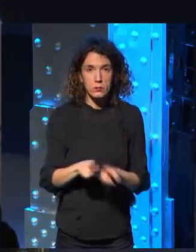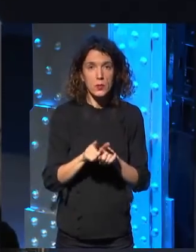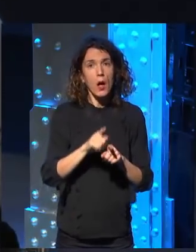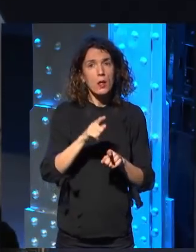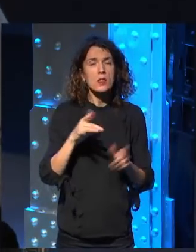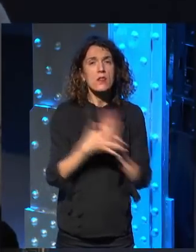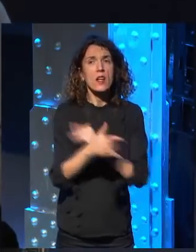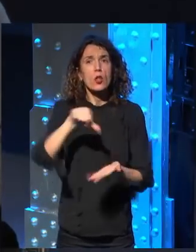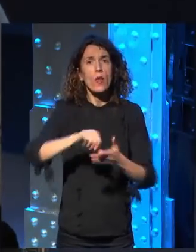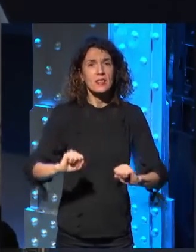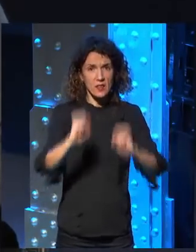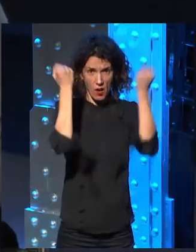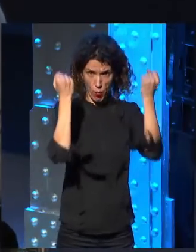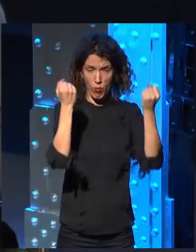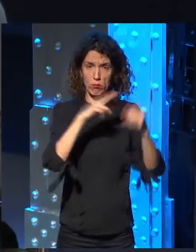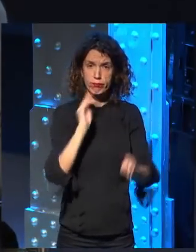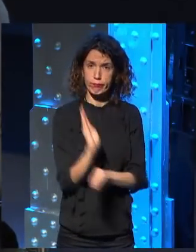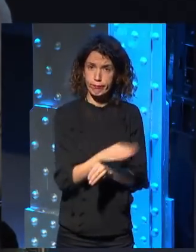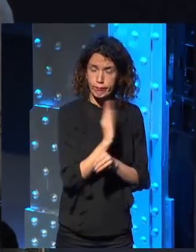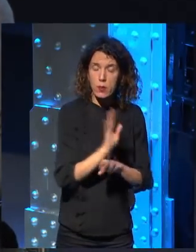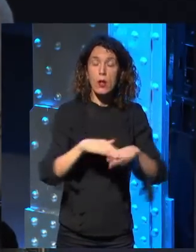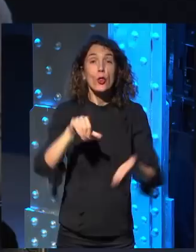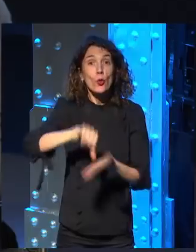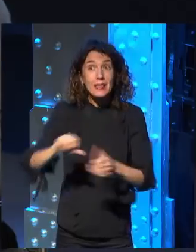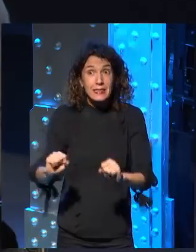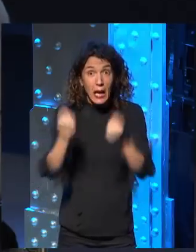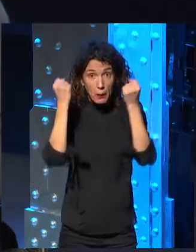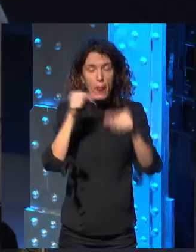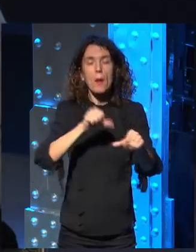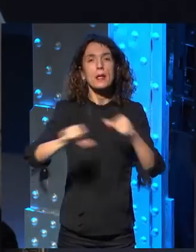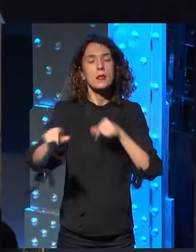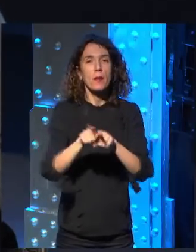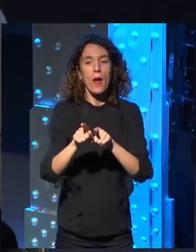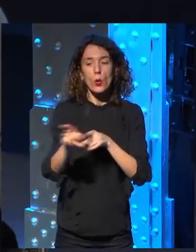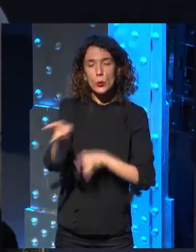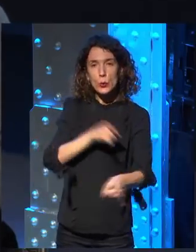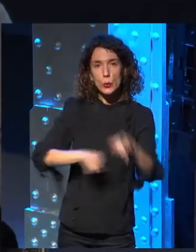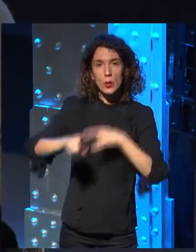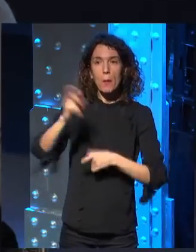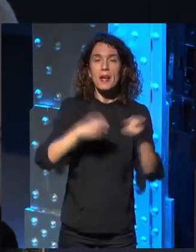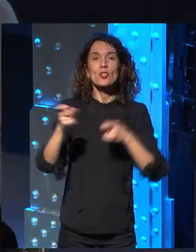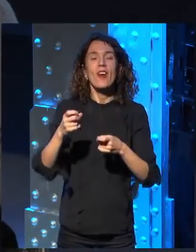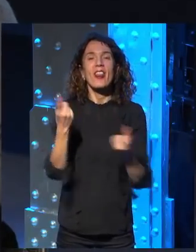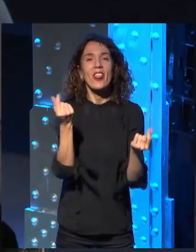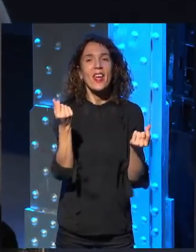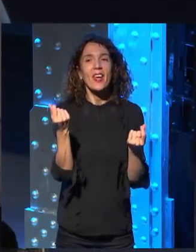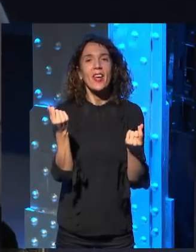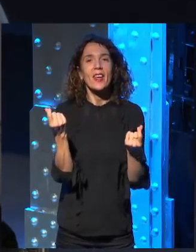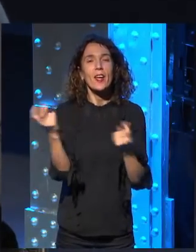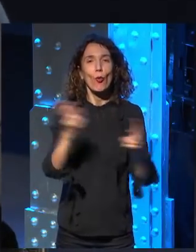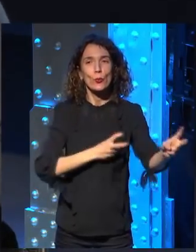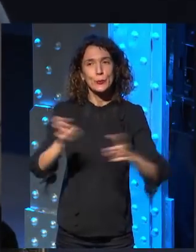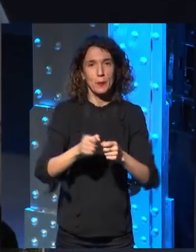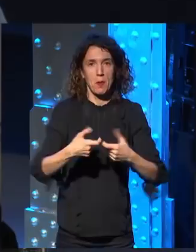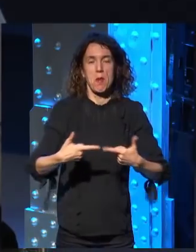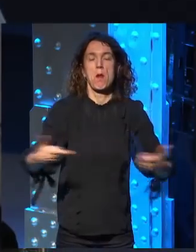salvó a la ciudad. Y entonces la ciudad, al ser salvada, empieza a atraer a gente con dinero. Y la gente con